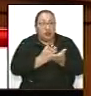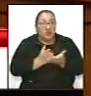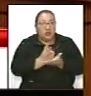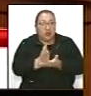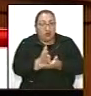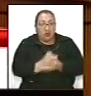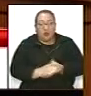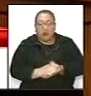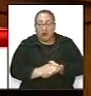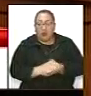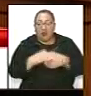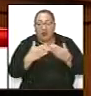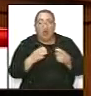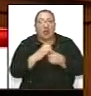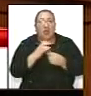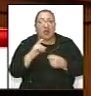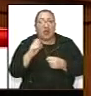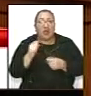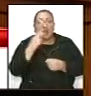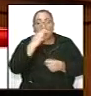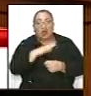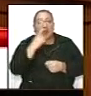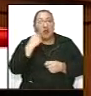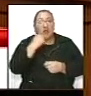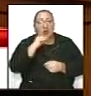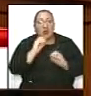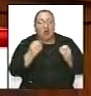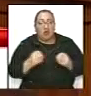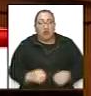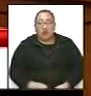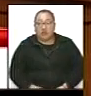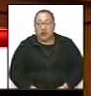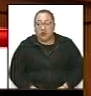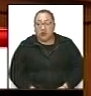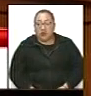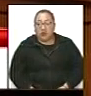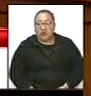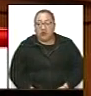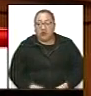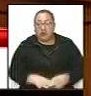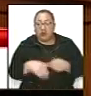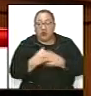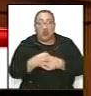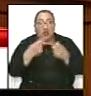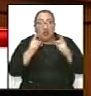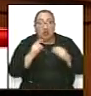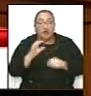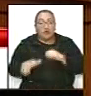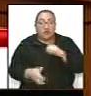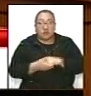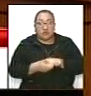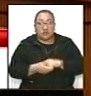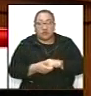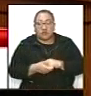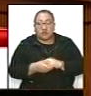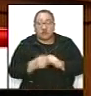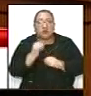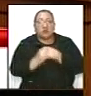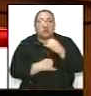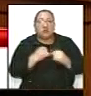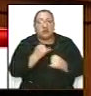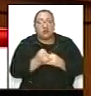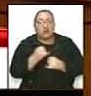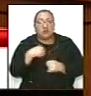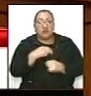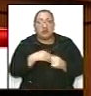orientadas a garantizar los derechos de las niñas, niños y adolescentes en el marco de acuerdos y de convenios internacionales que